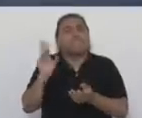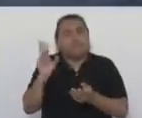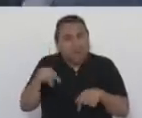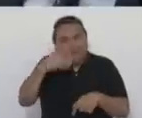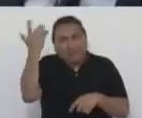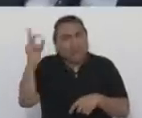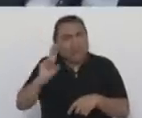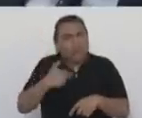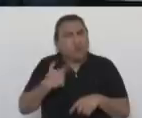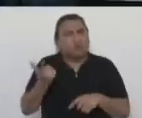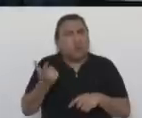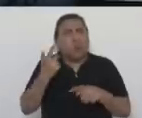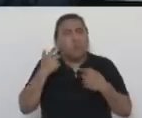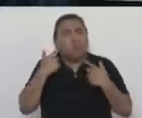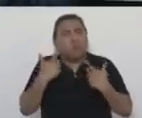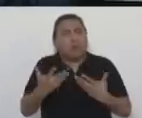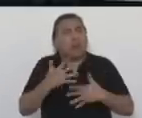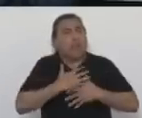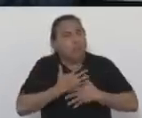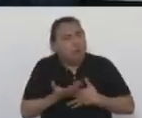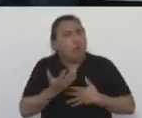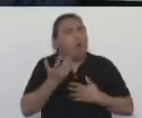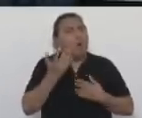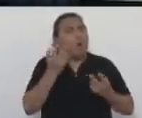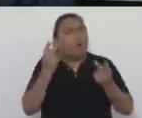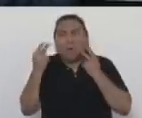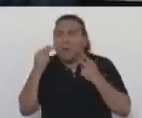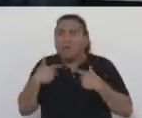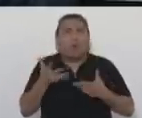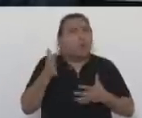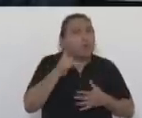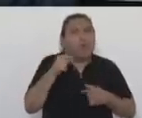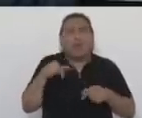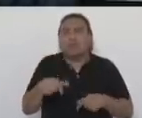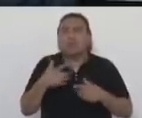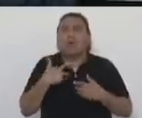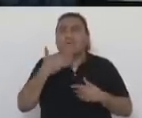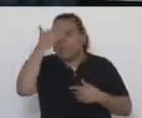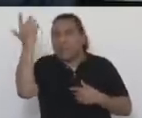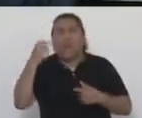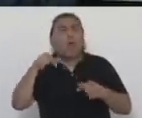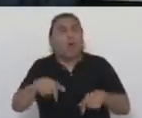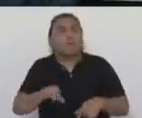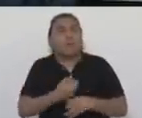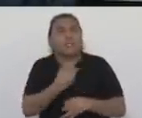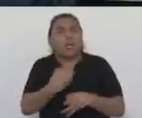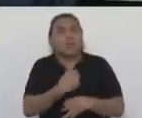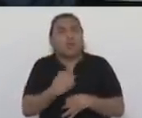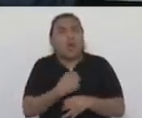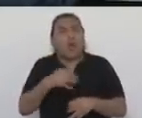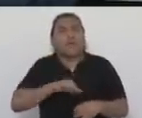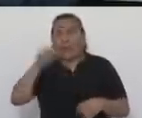infinitas muestras de cariño y amor diariamente. Esta cruz que me ha enseñado que la vida es hoy y el mañana